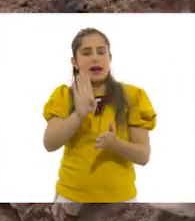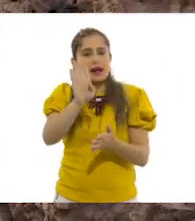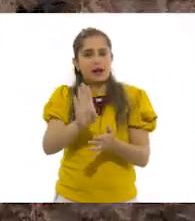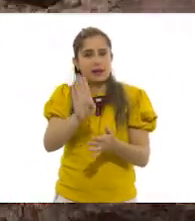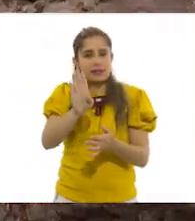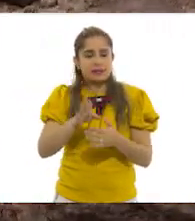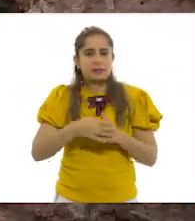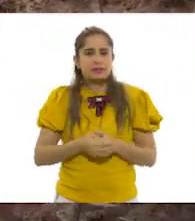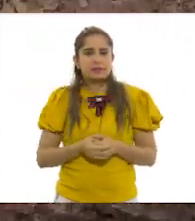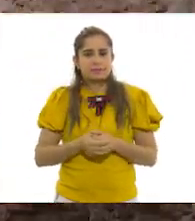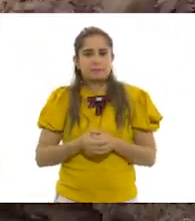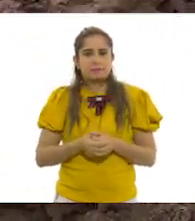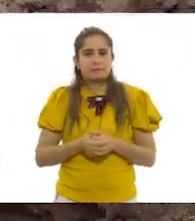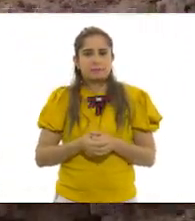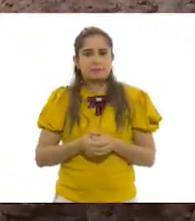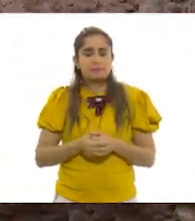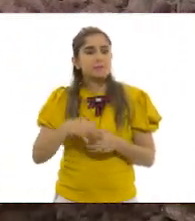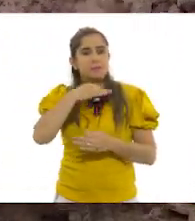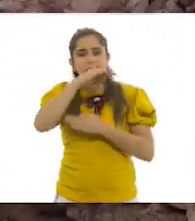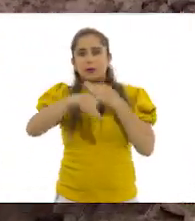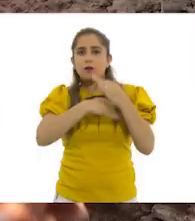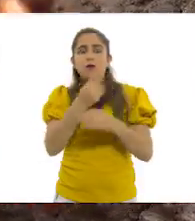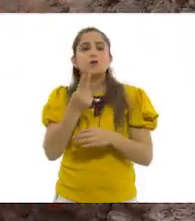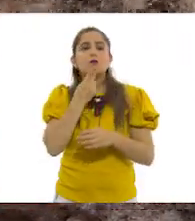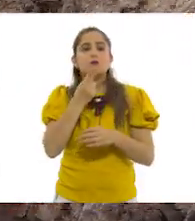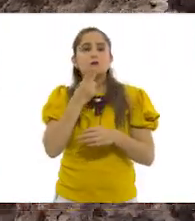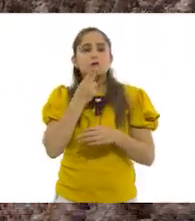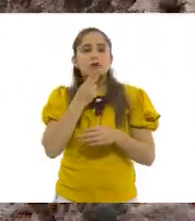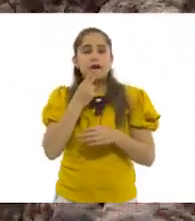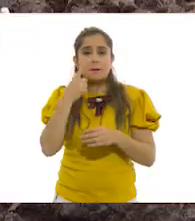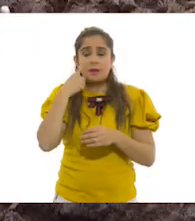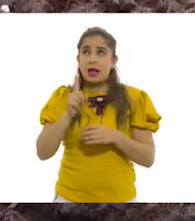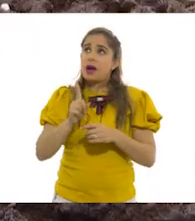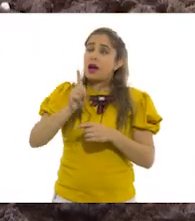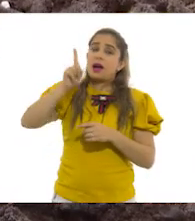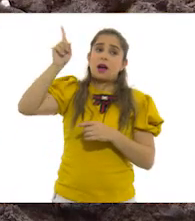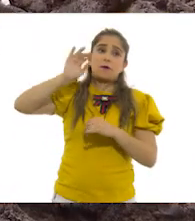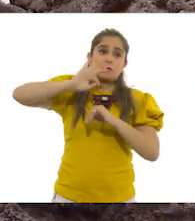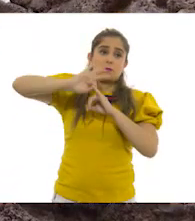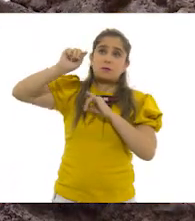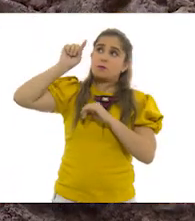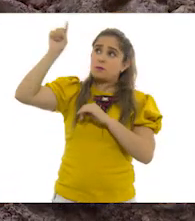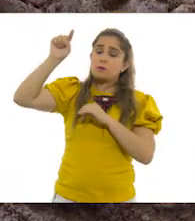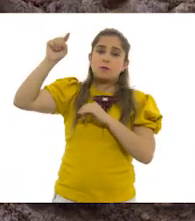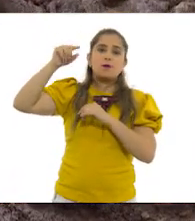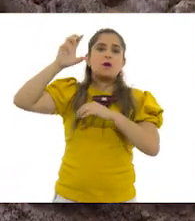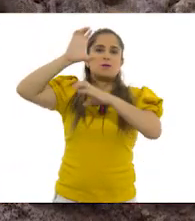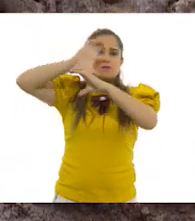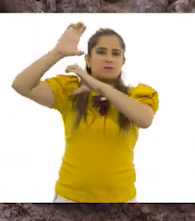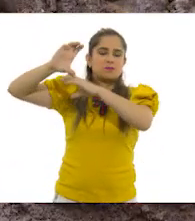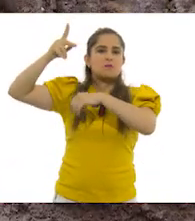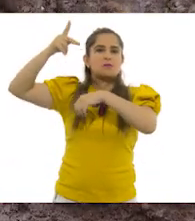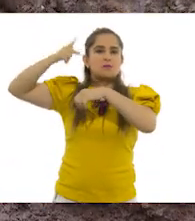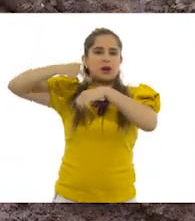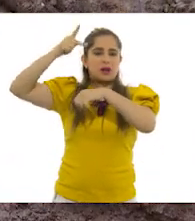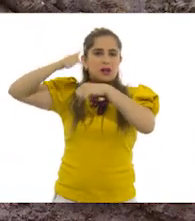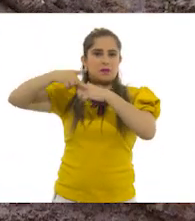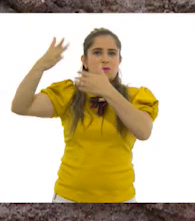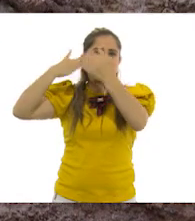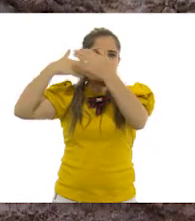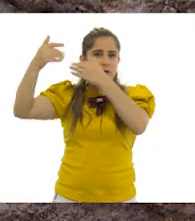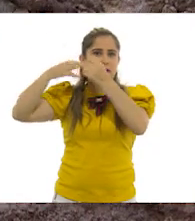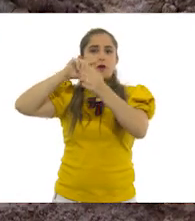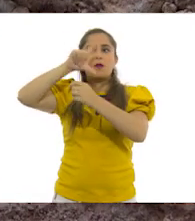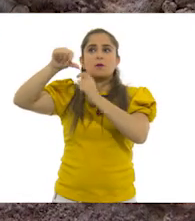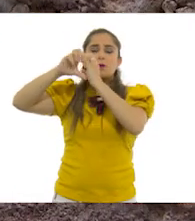podemos... Todo, claro, todo lo que utilizaban. Sí, pero desde la parte superior tenemos lo moderno, los ladrillos, drenajes, tubos,